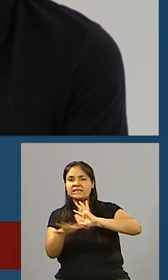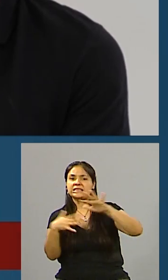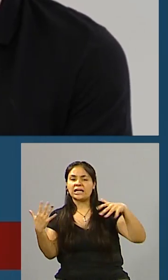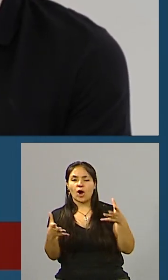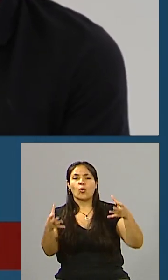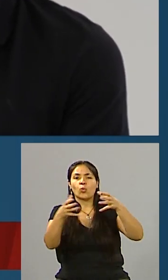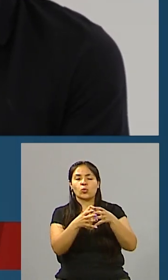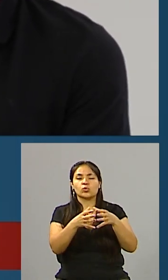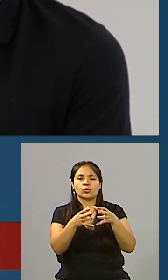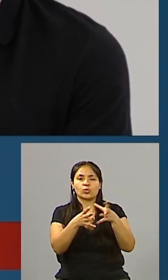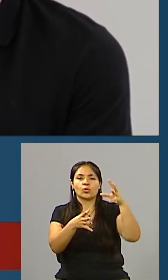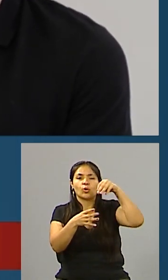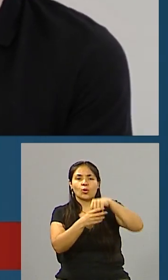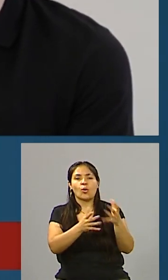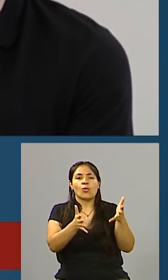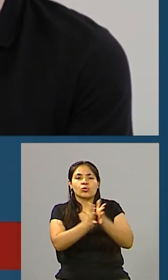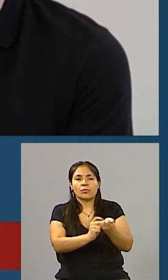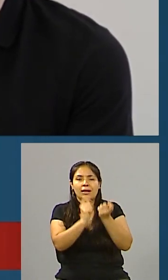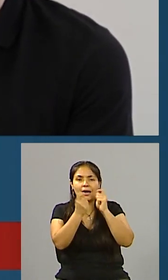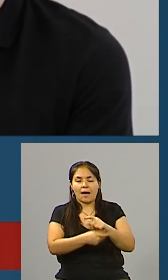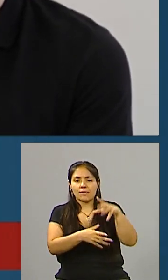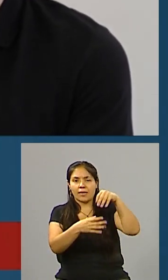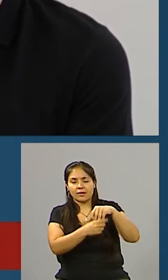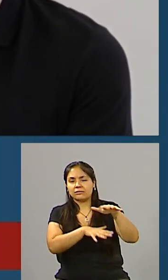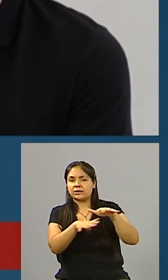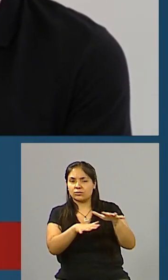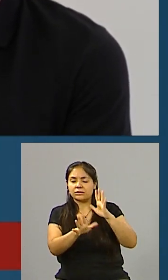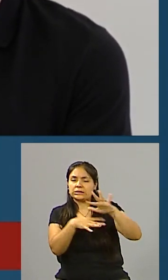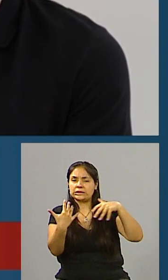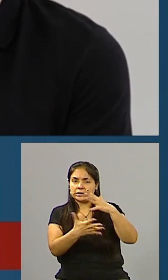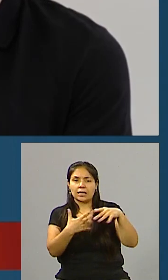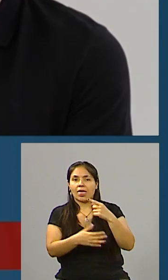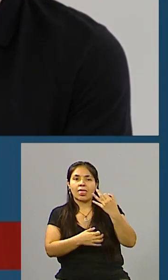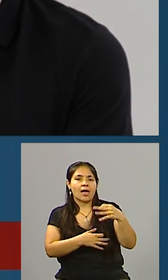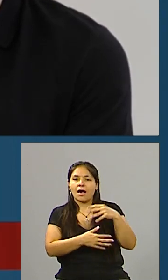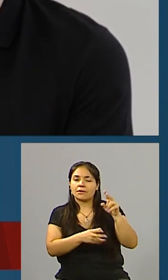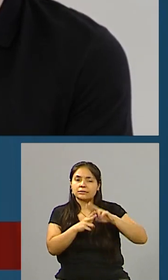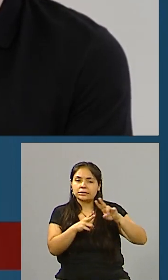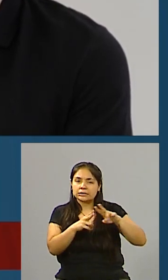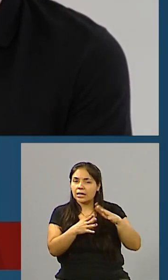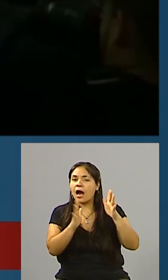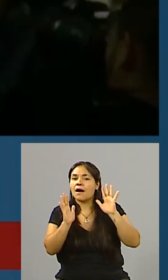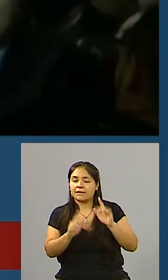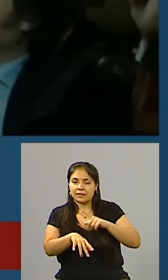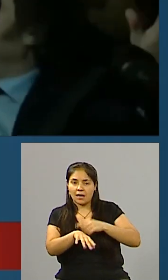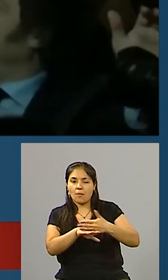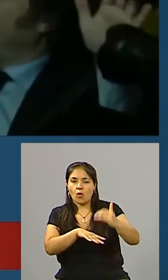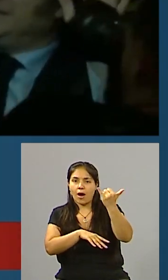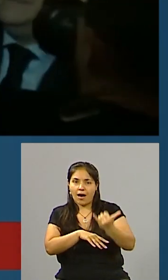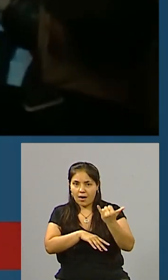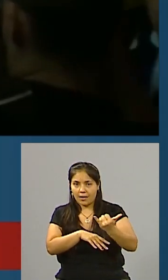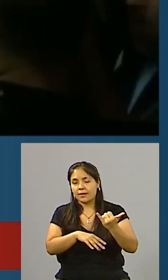Juntos por el Cambio que, bueno, se tendrá que definir. Igual, digo, tienen tiempo, ¿no? Porque como bien decías también vos, Luis, esto